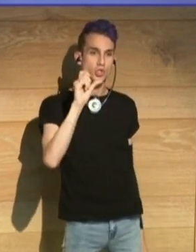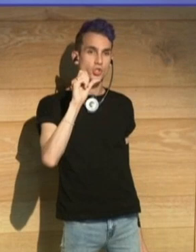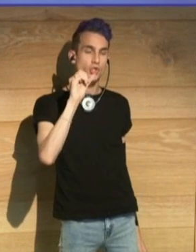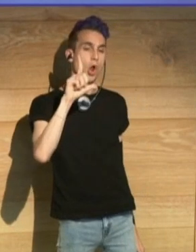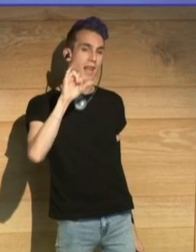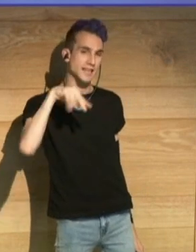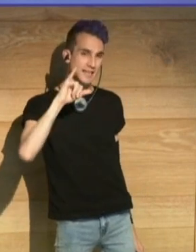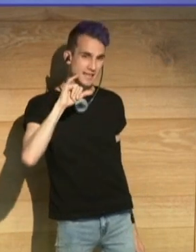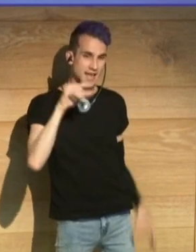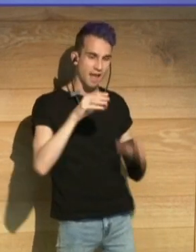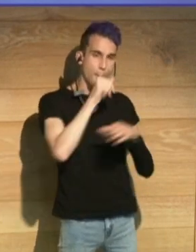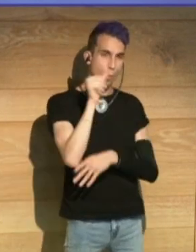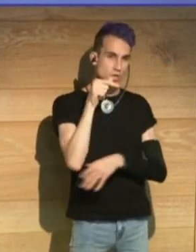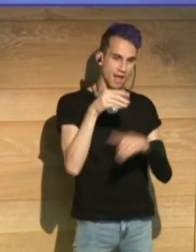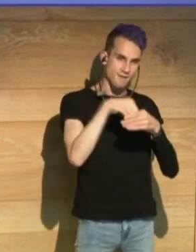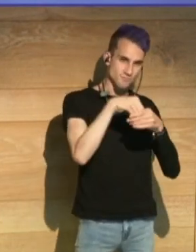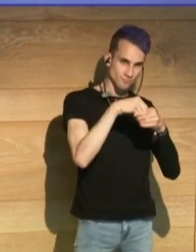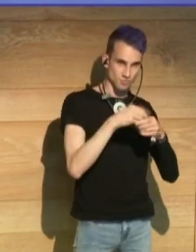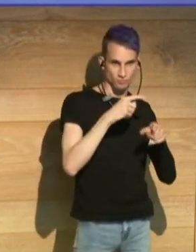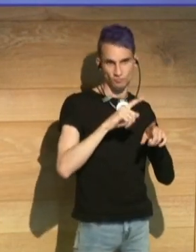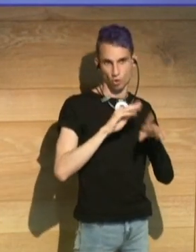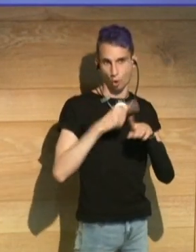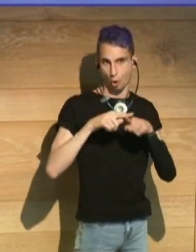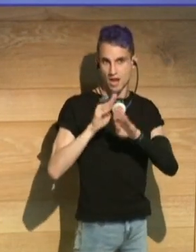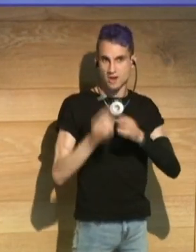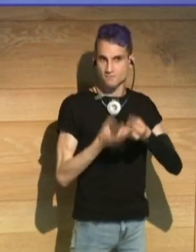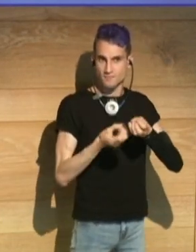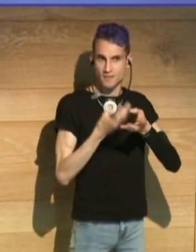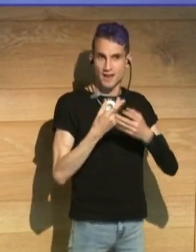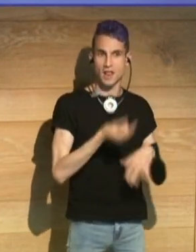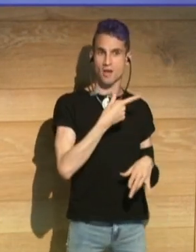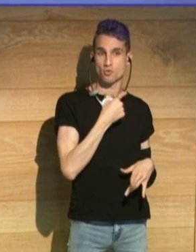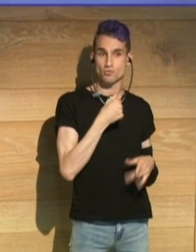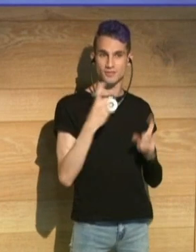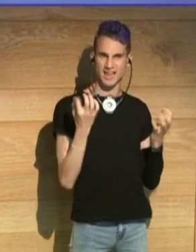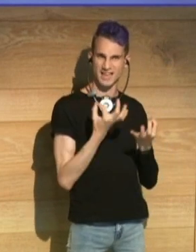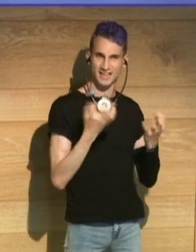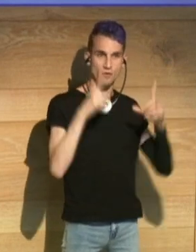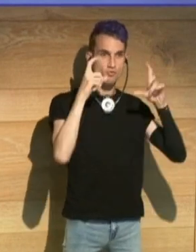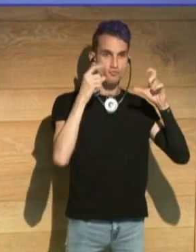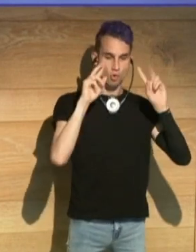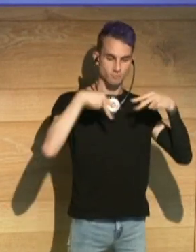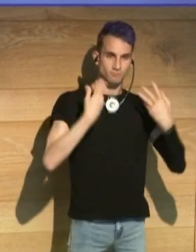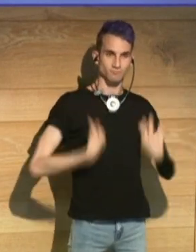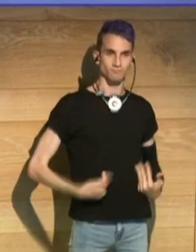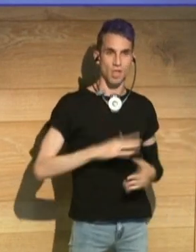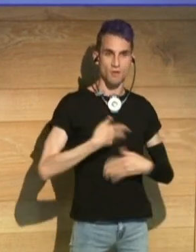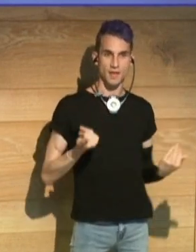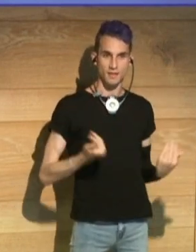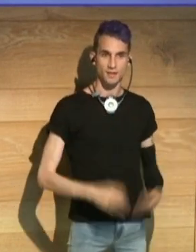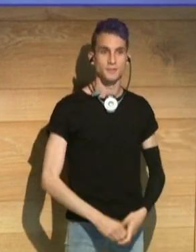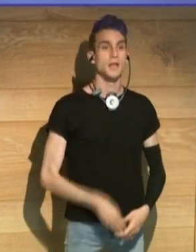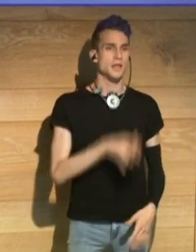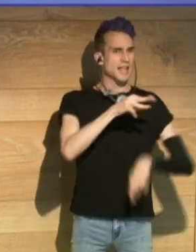su cuerpo, incluso le gustaba pasearse y fotografiarse con el torso desnudo. ¿Por qué la M en vez